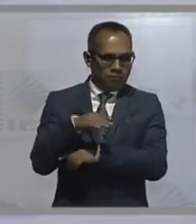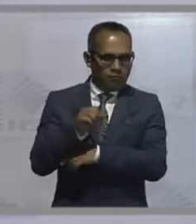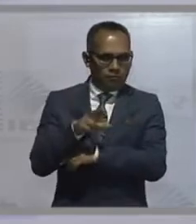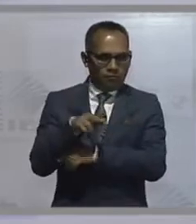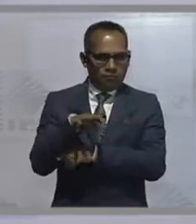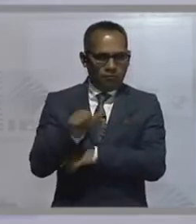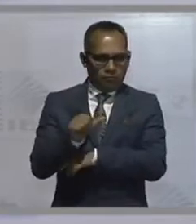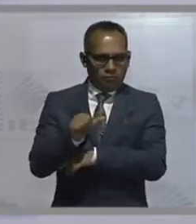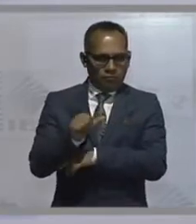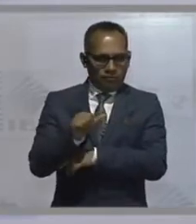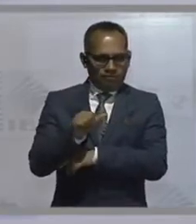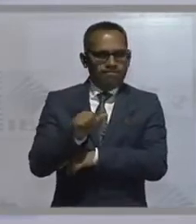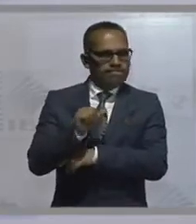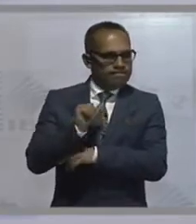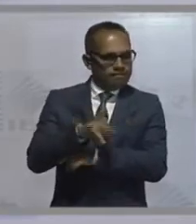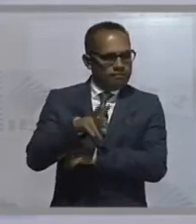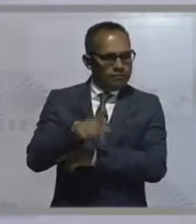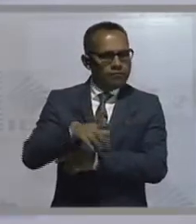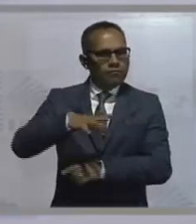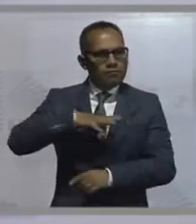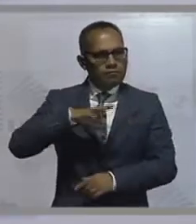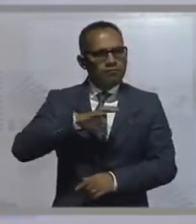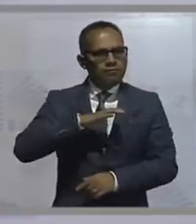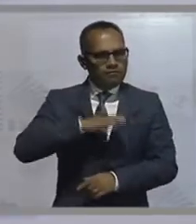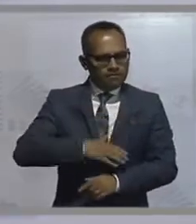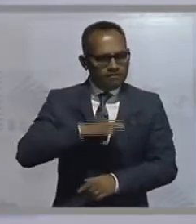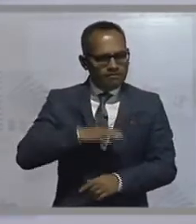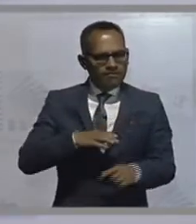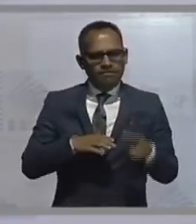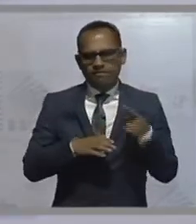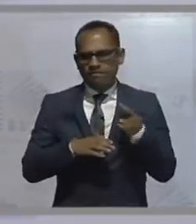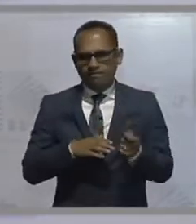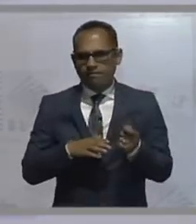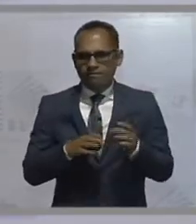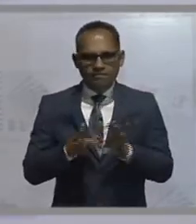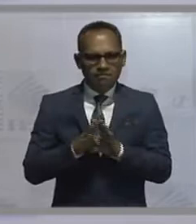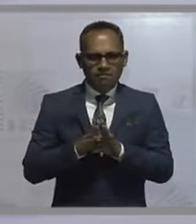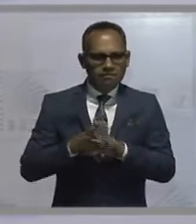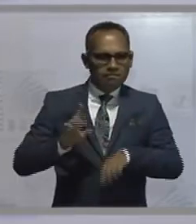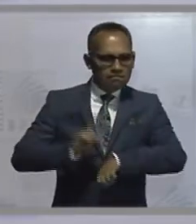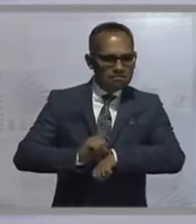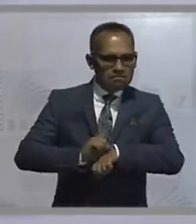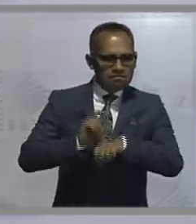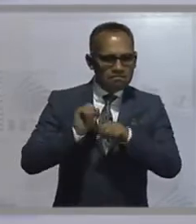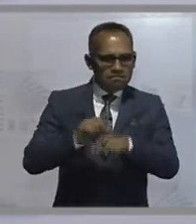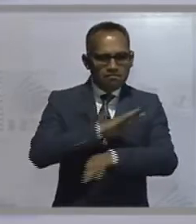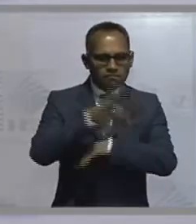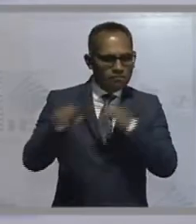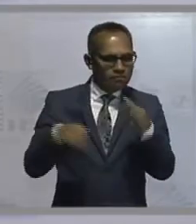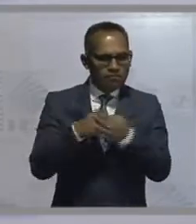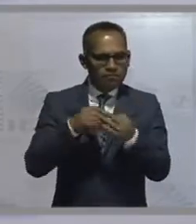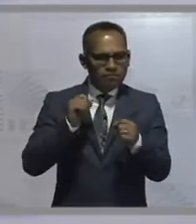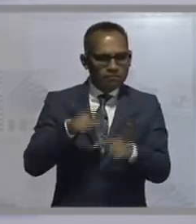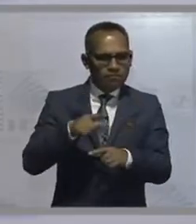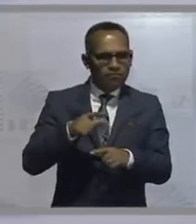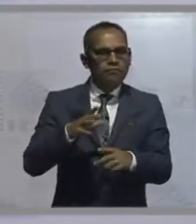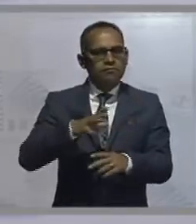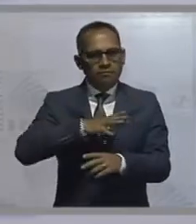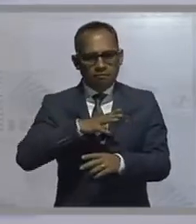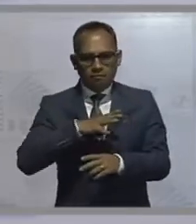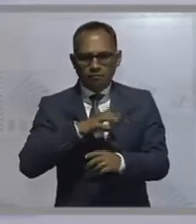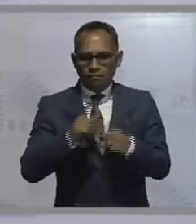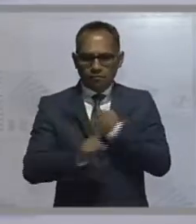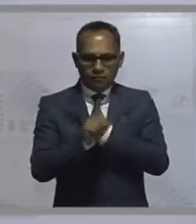que tiene nuestro país y que ha determinado la vida que hoy tenemos todos los mexicanos por eso es que morena plantea